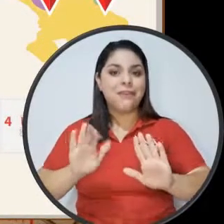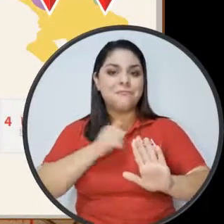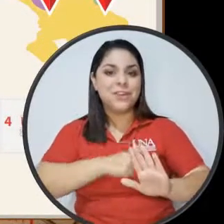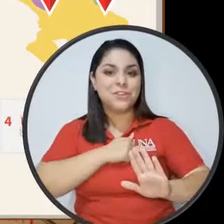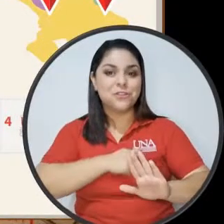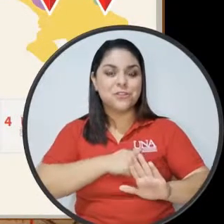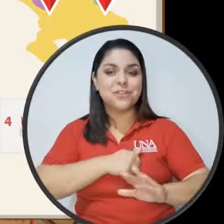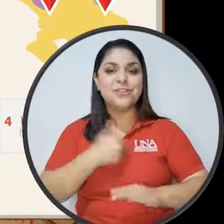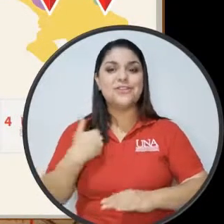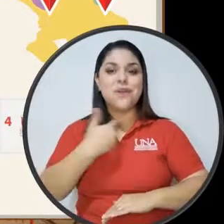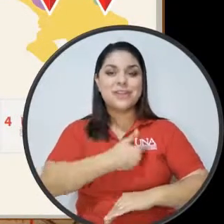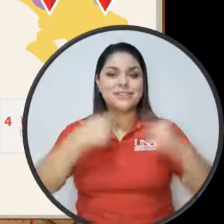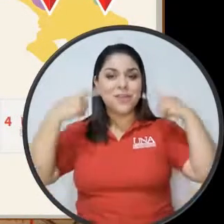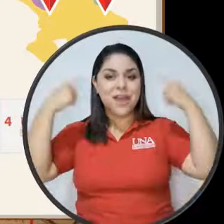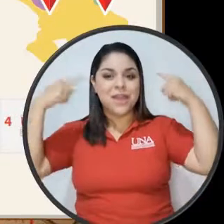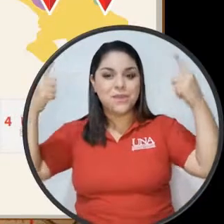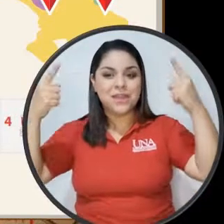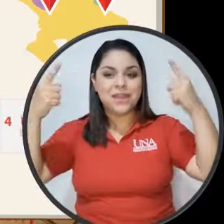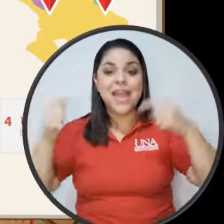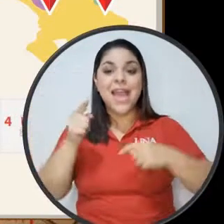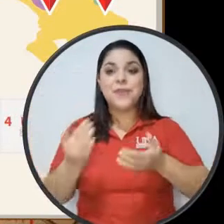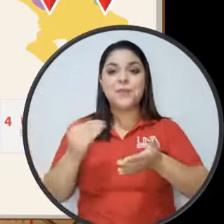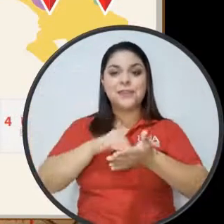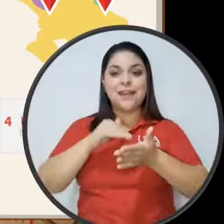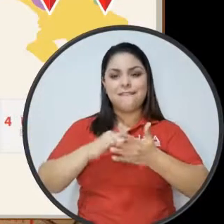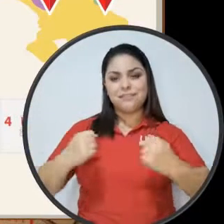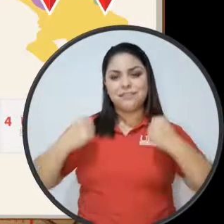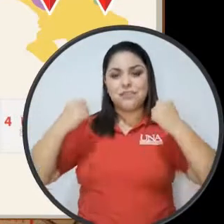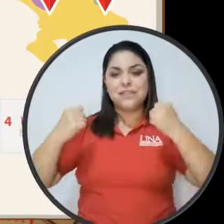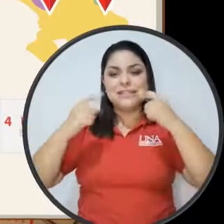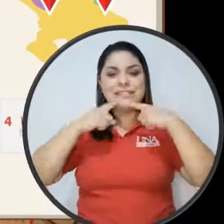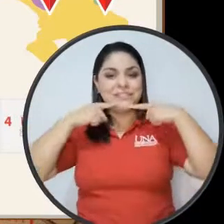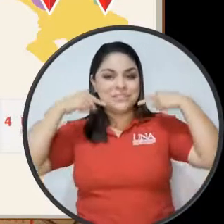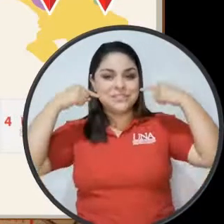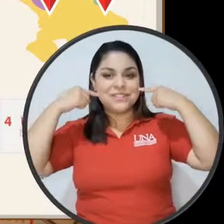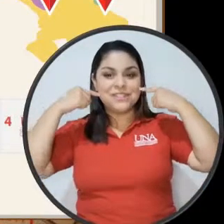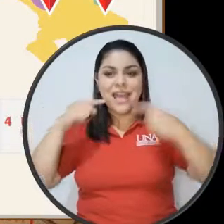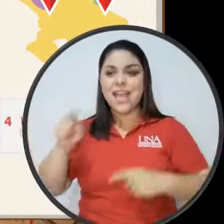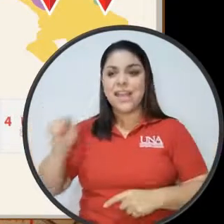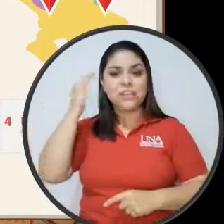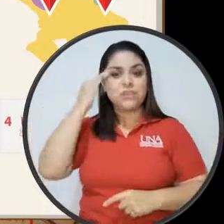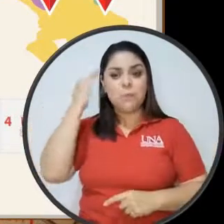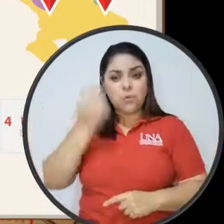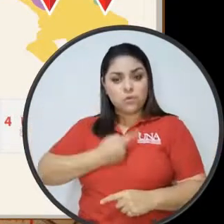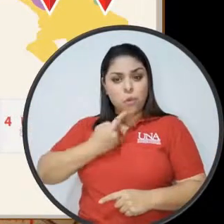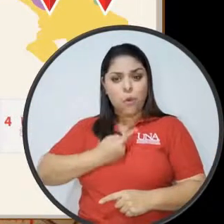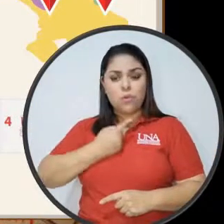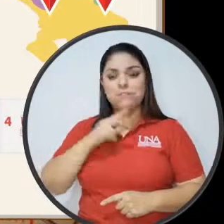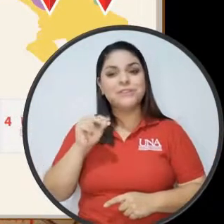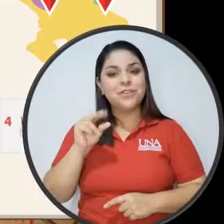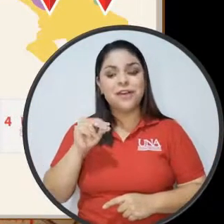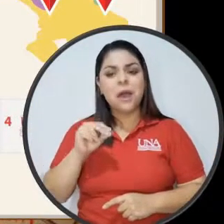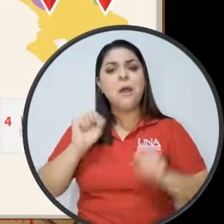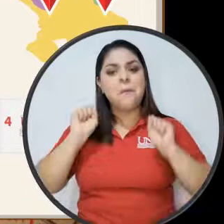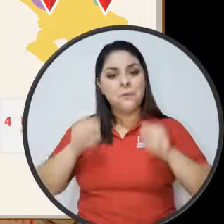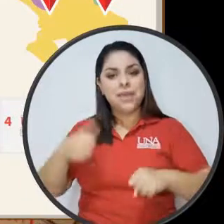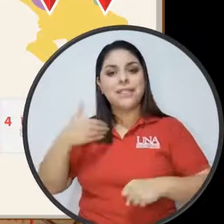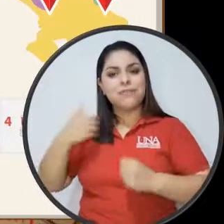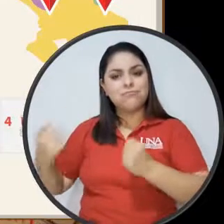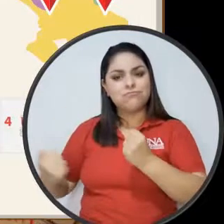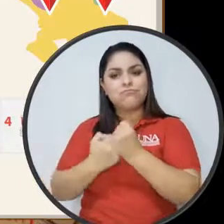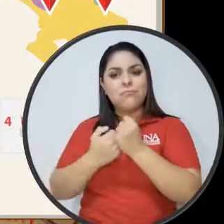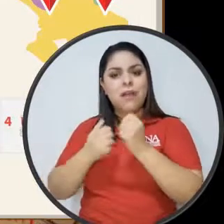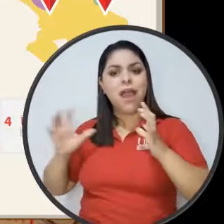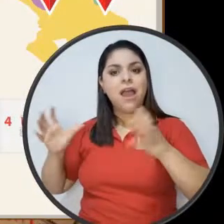Nuestro héroe recobró las fuerzas y la sonrisa en el rostro. Supo que no estaba solo y que podía contar con